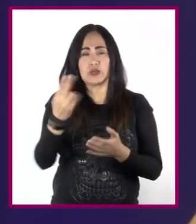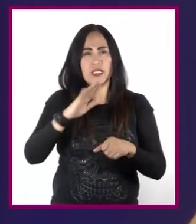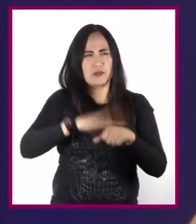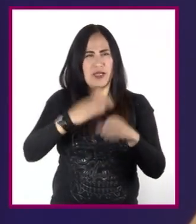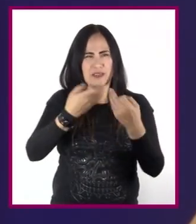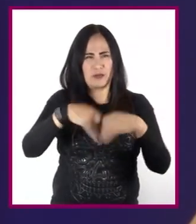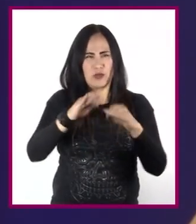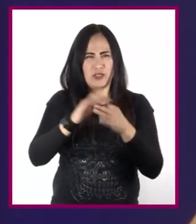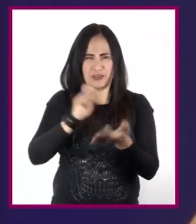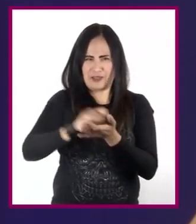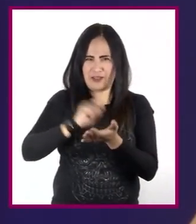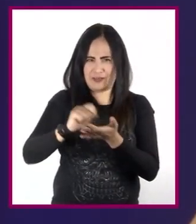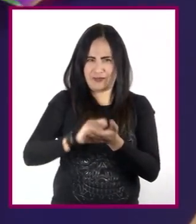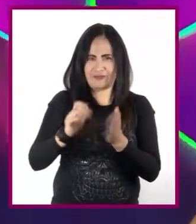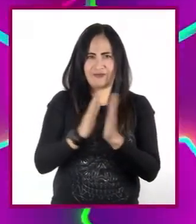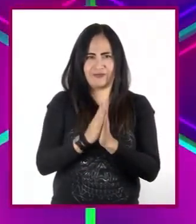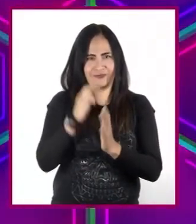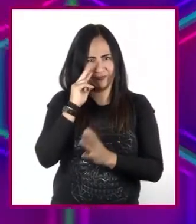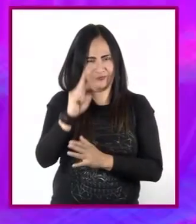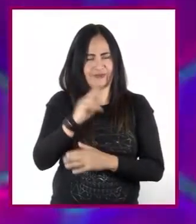relevante. Vamos a verlo.